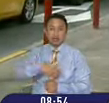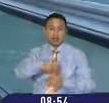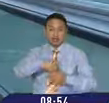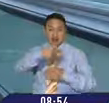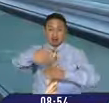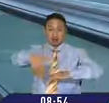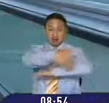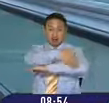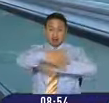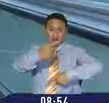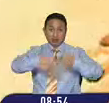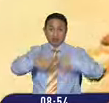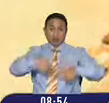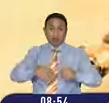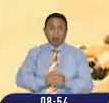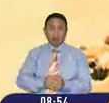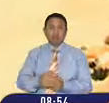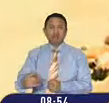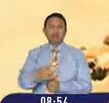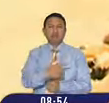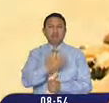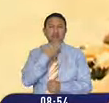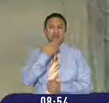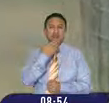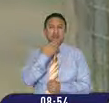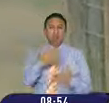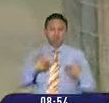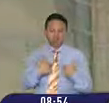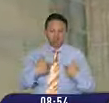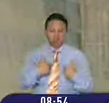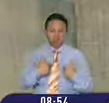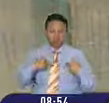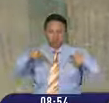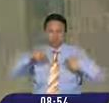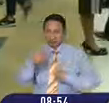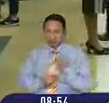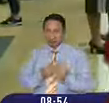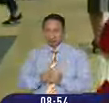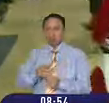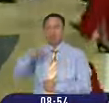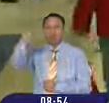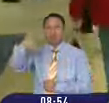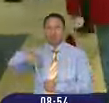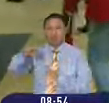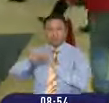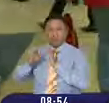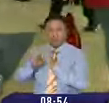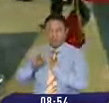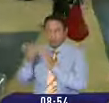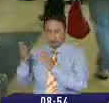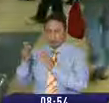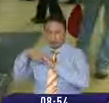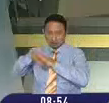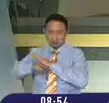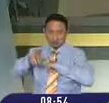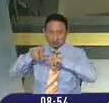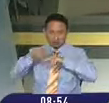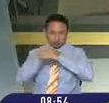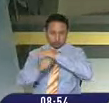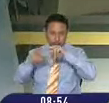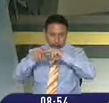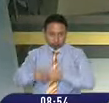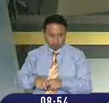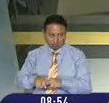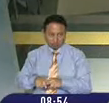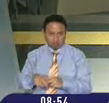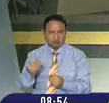ambulantes, protocolos para actuar frente a situaciones de animales en condición de calle o personas sin hogar al interior del metro. Y la